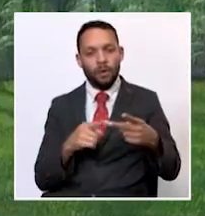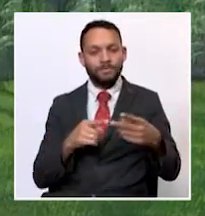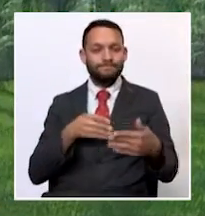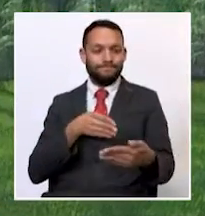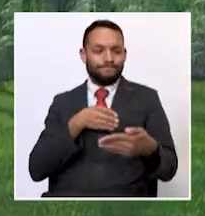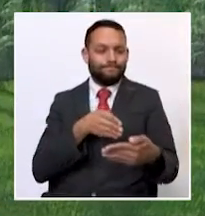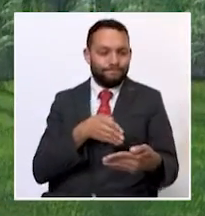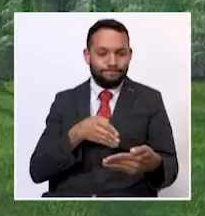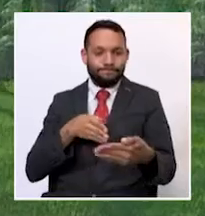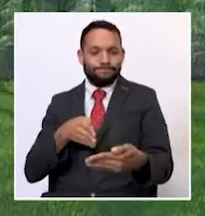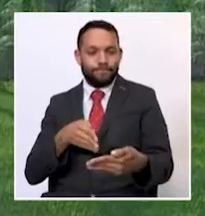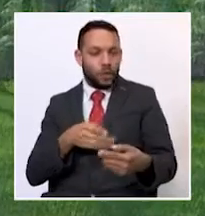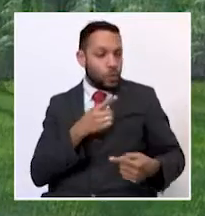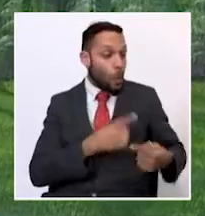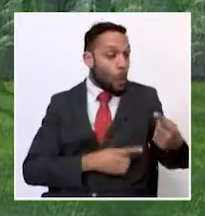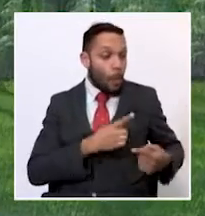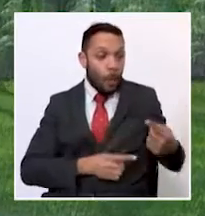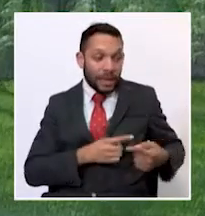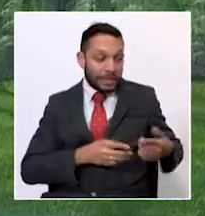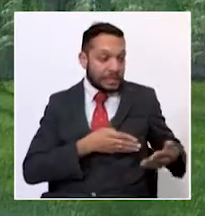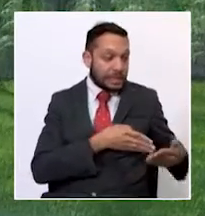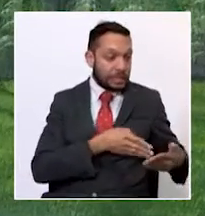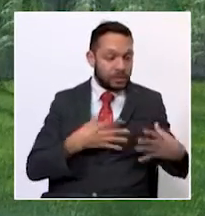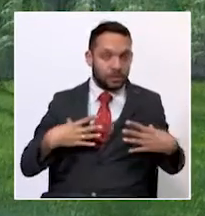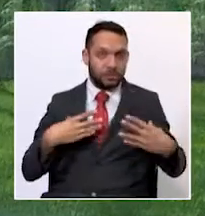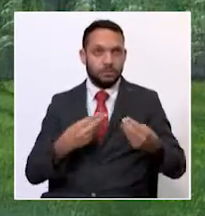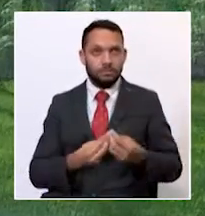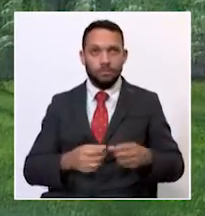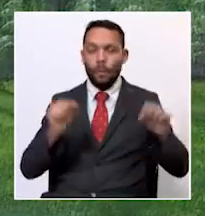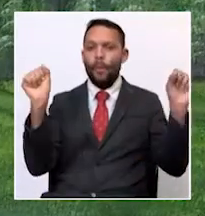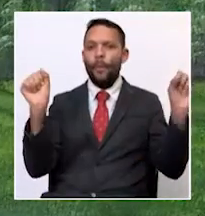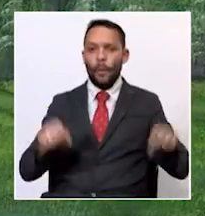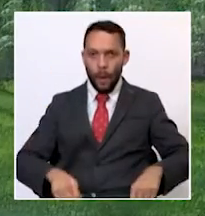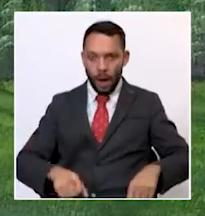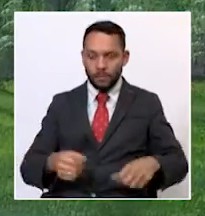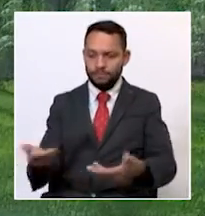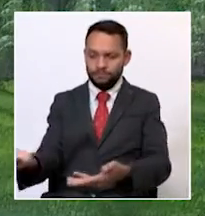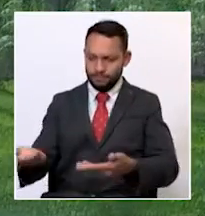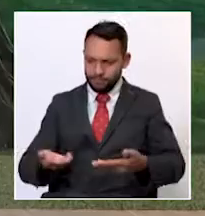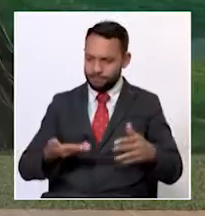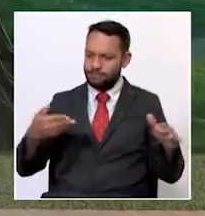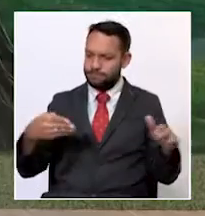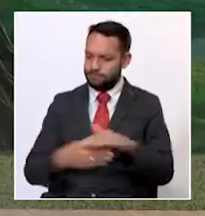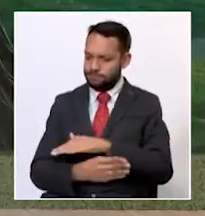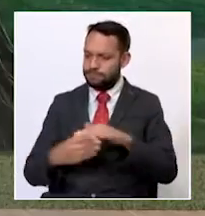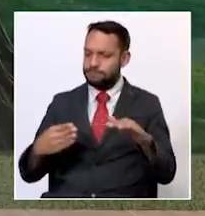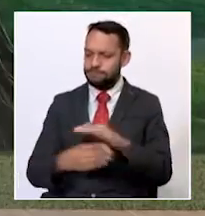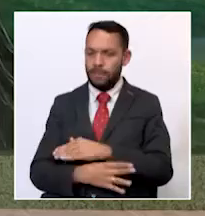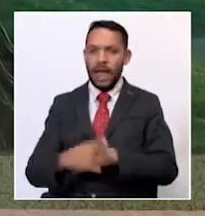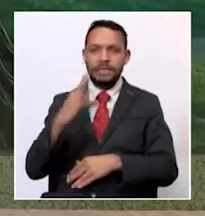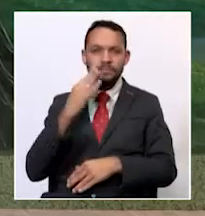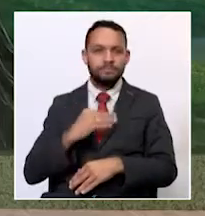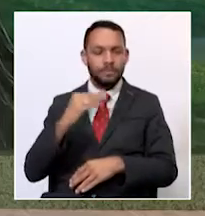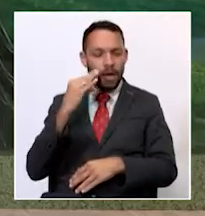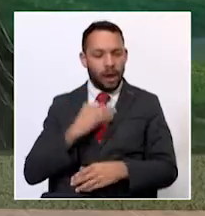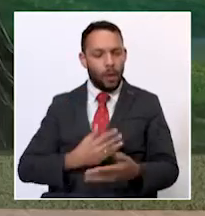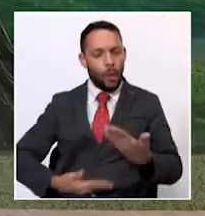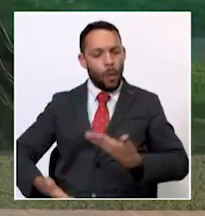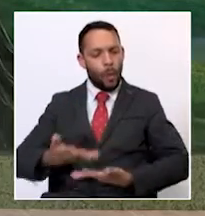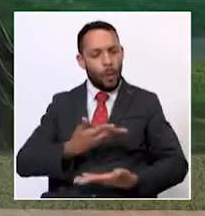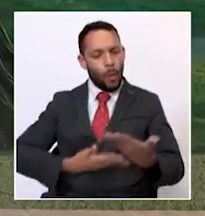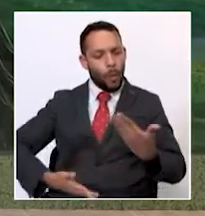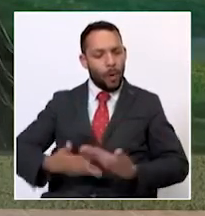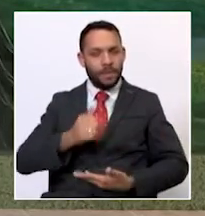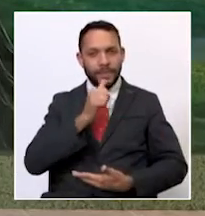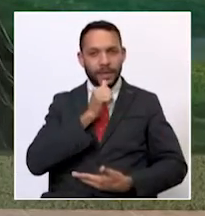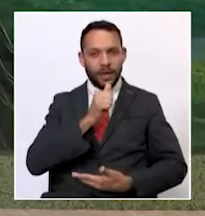de autolimitación. Entonces aquí se abre un espacio en el que la experiencia nos lleva a liberarnos tanto en la